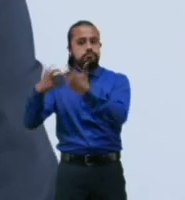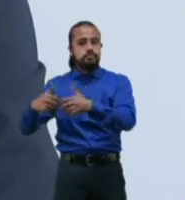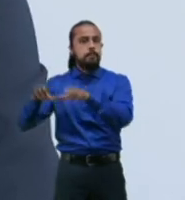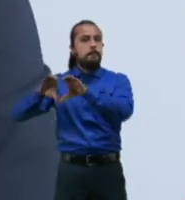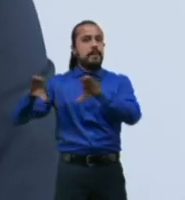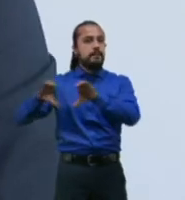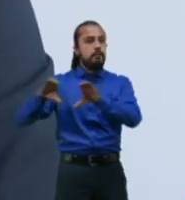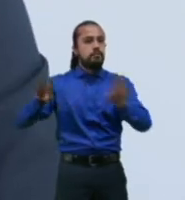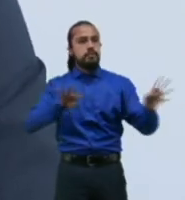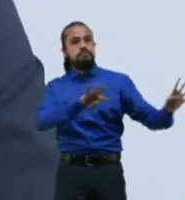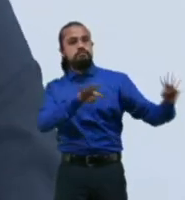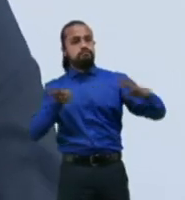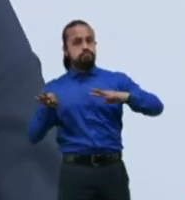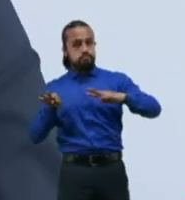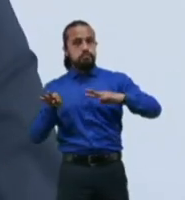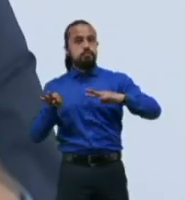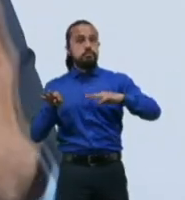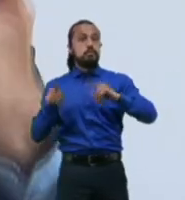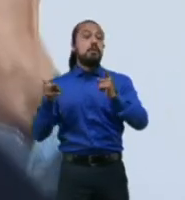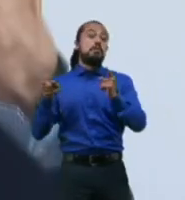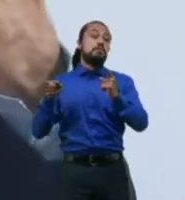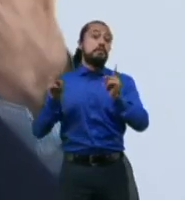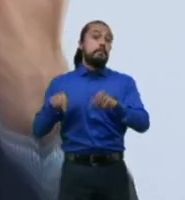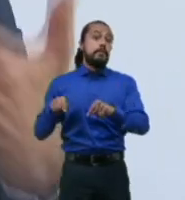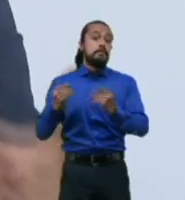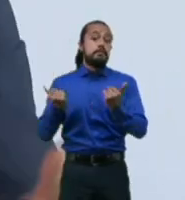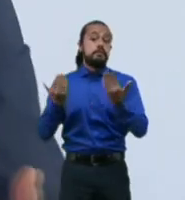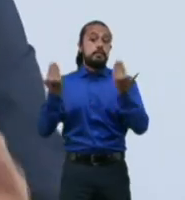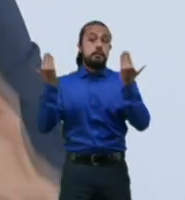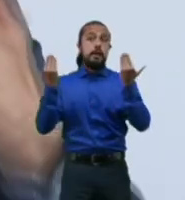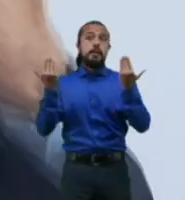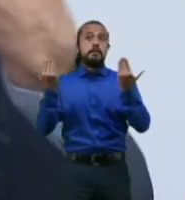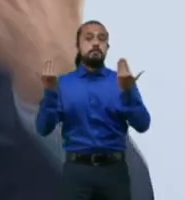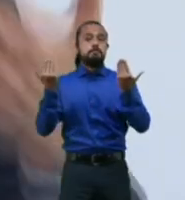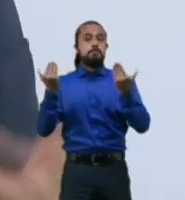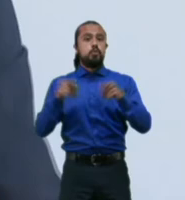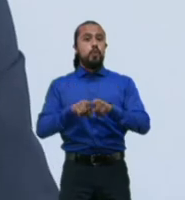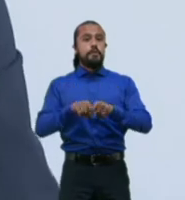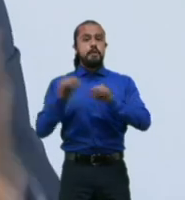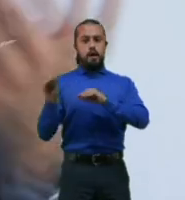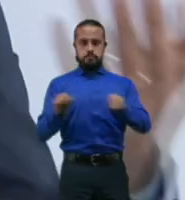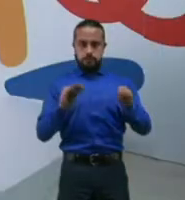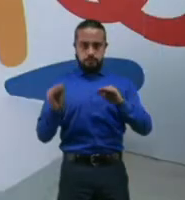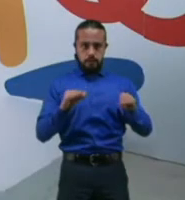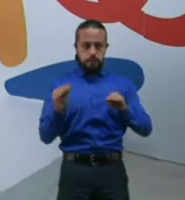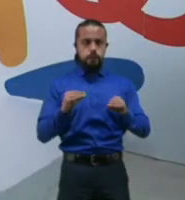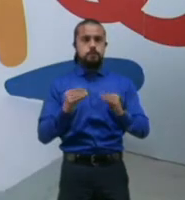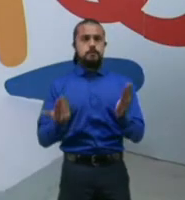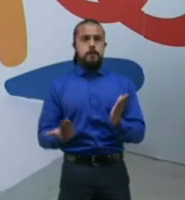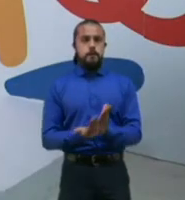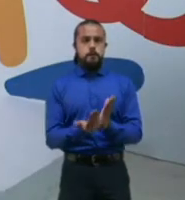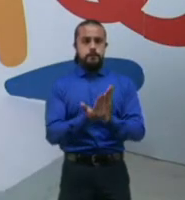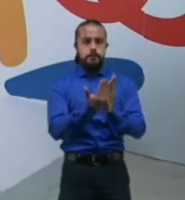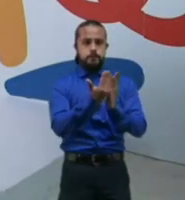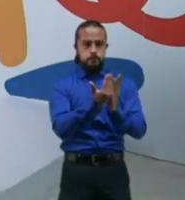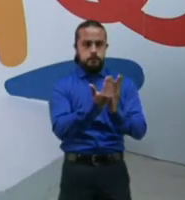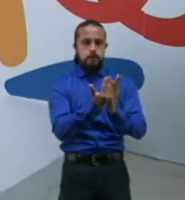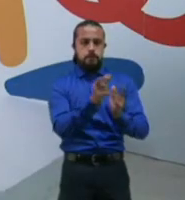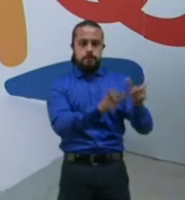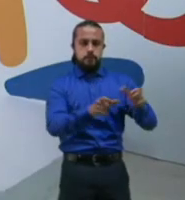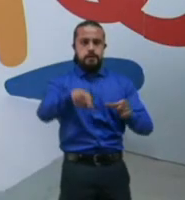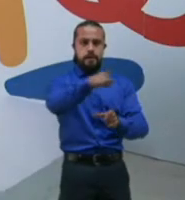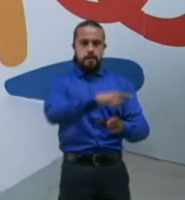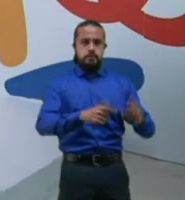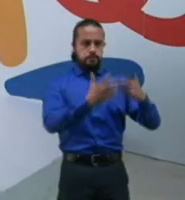conseguir los recursos de financiación sino que también estamos generando capacitación y él tanto a los emprendedores como